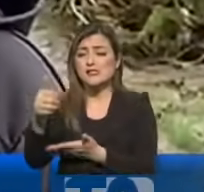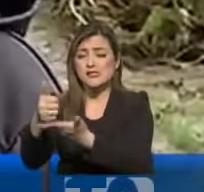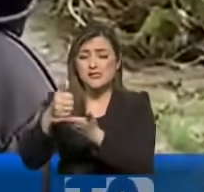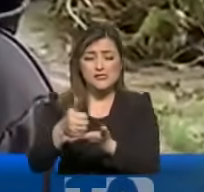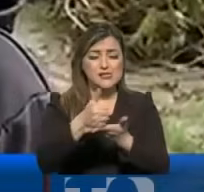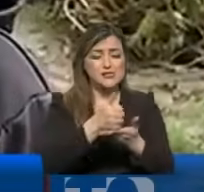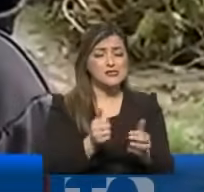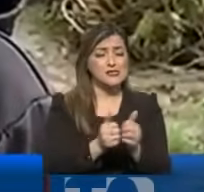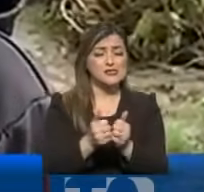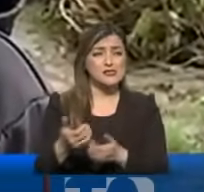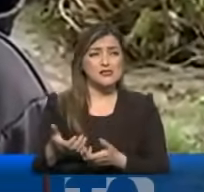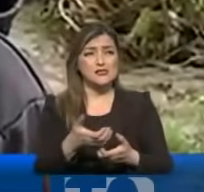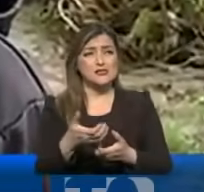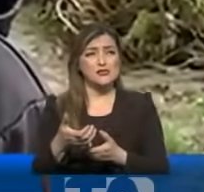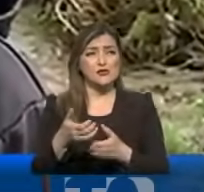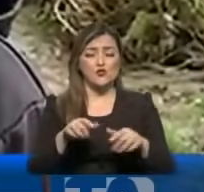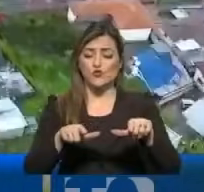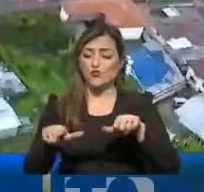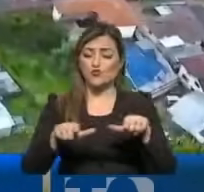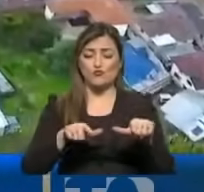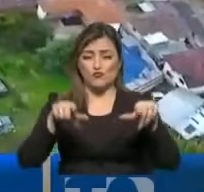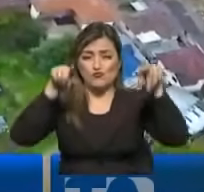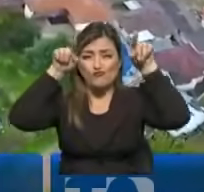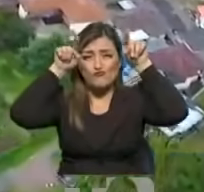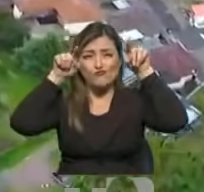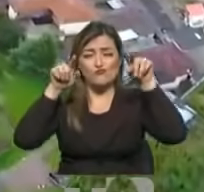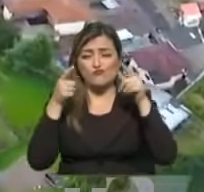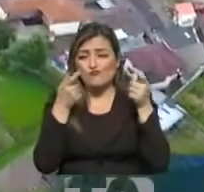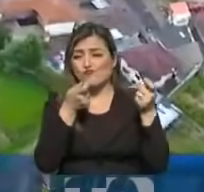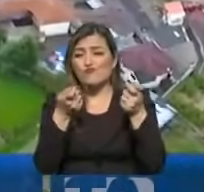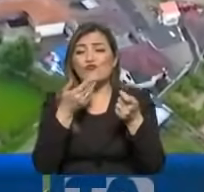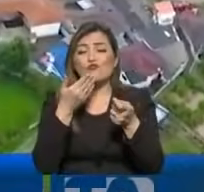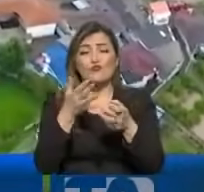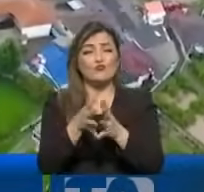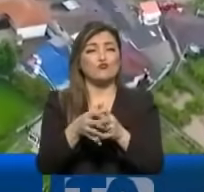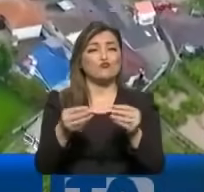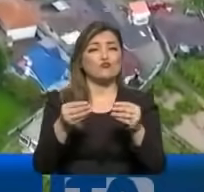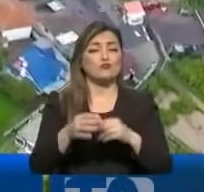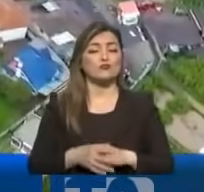ayudar a sostener sus animales y esta zona que es zona ganadera. En tanto, para este jueves se anuncia la